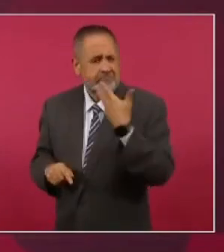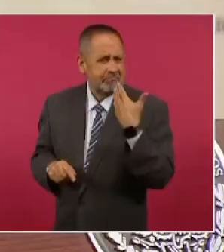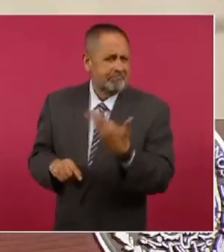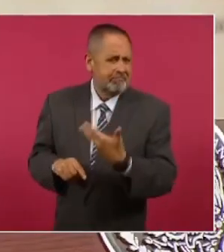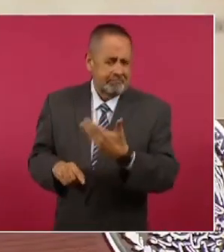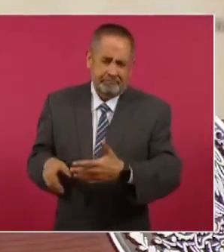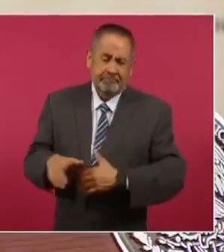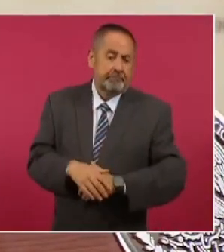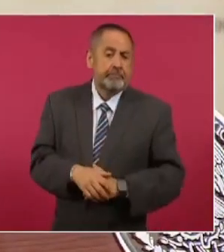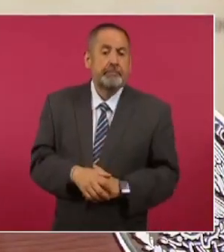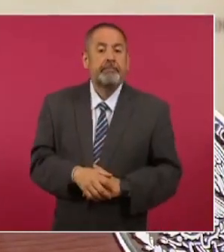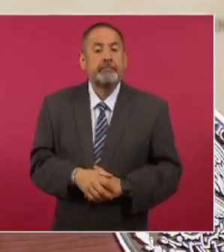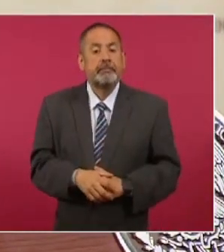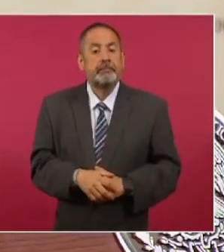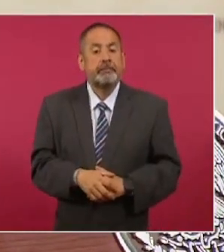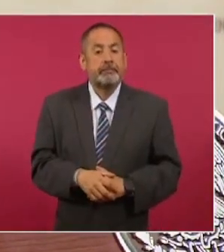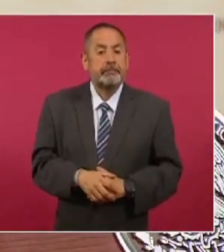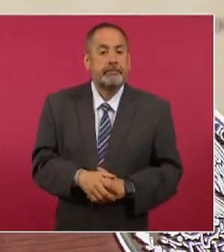abrió